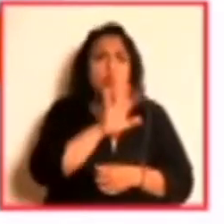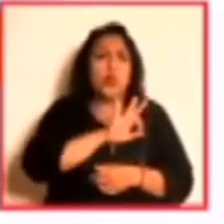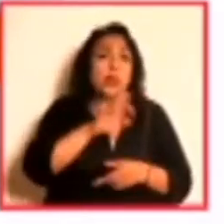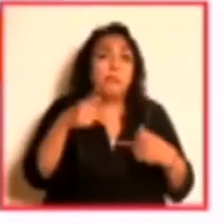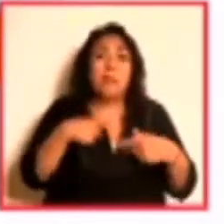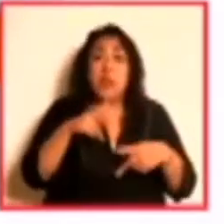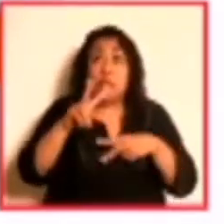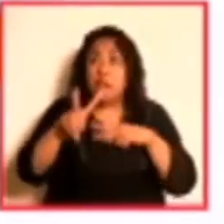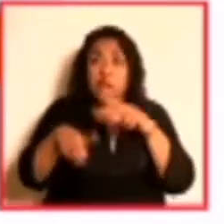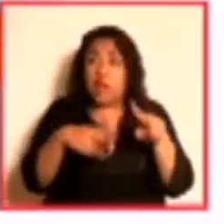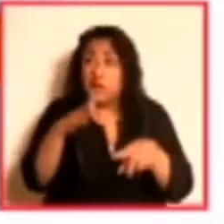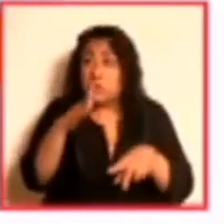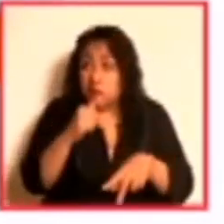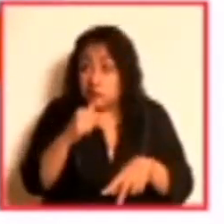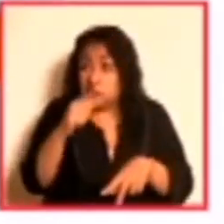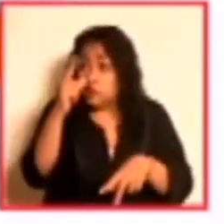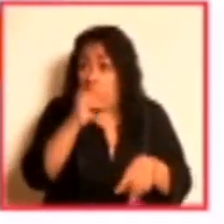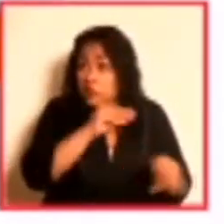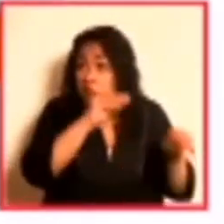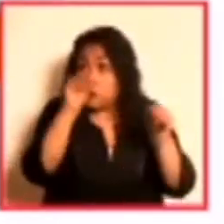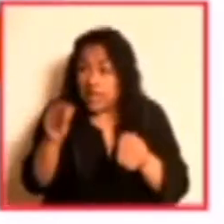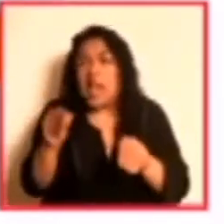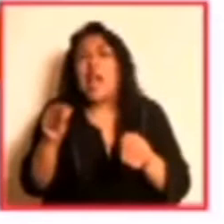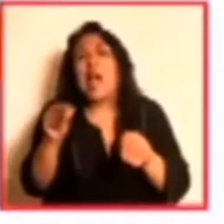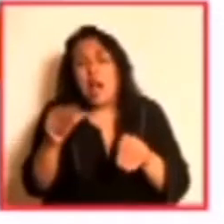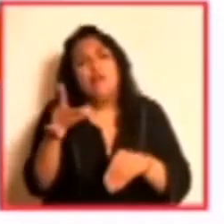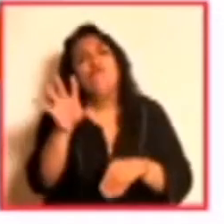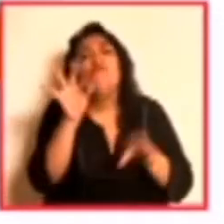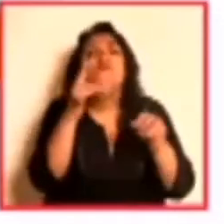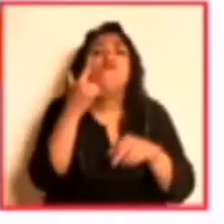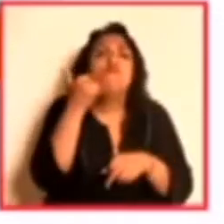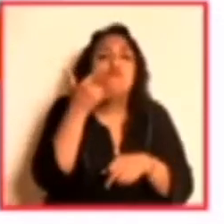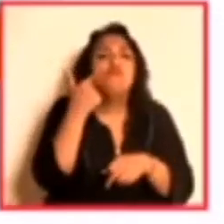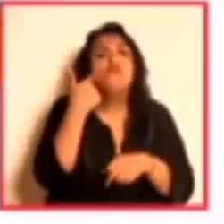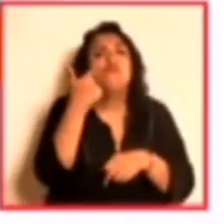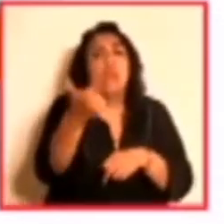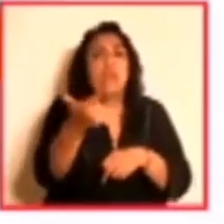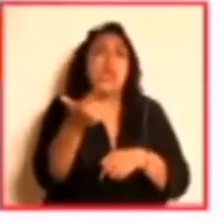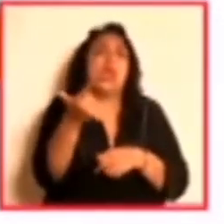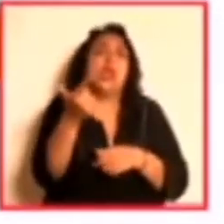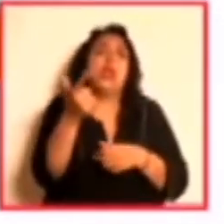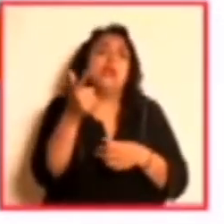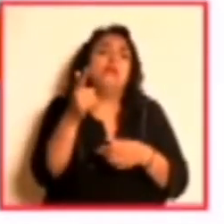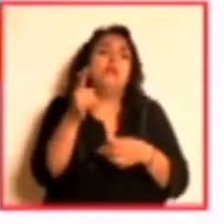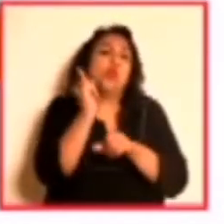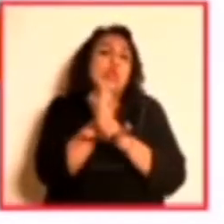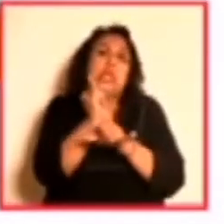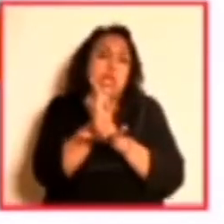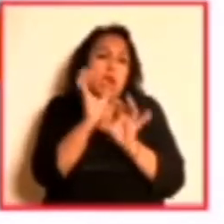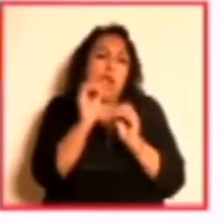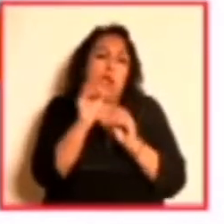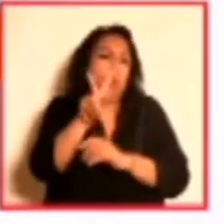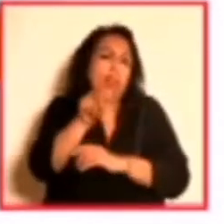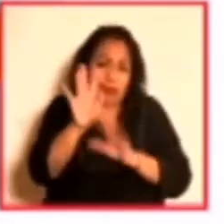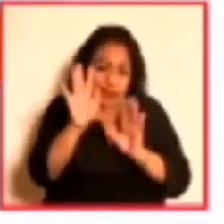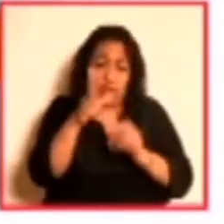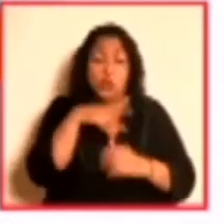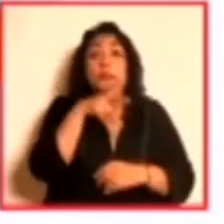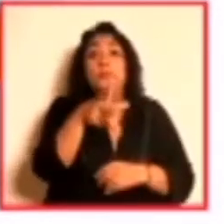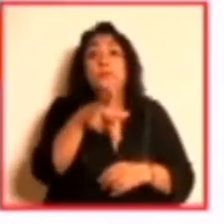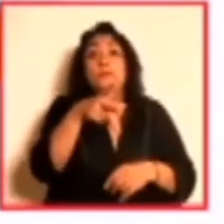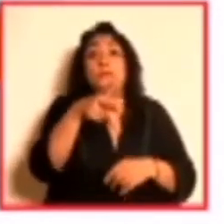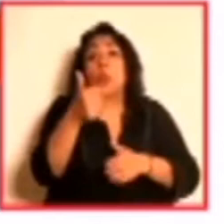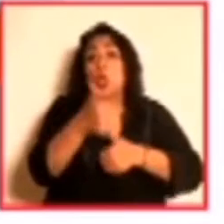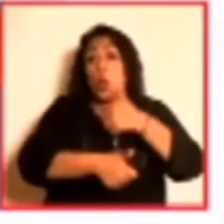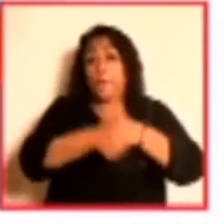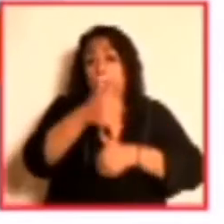pueda desplazarse pueda disfrutar de lo mejor del cine mexicano de manera virtual. Las secciones en competencia